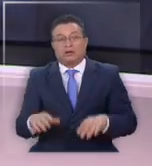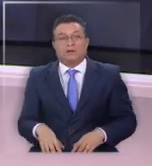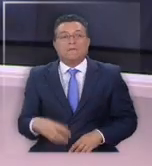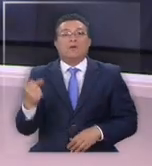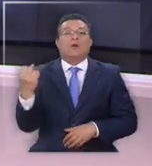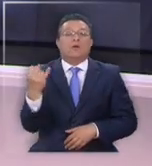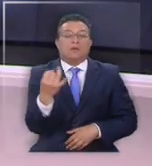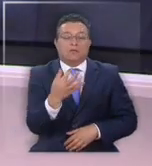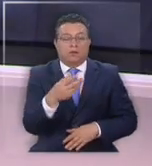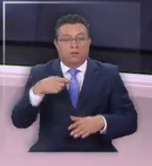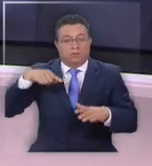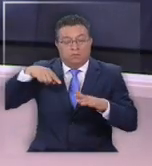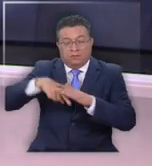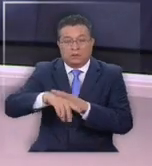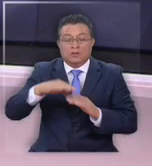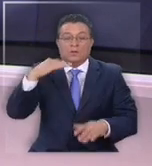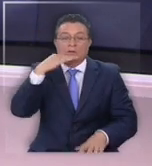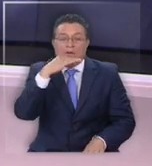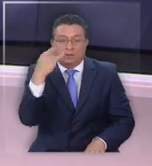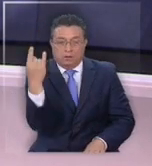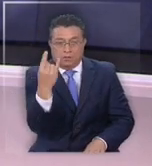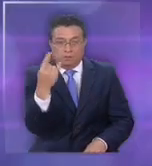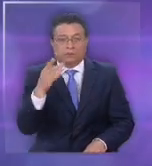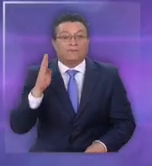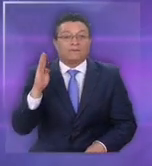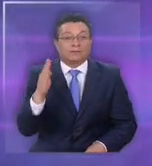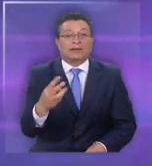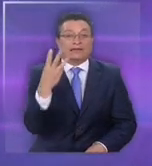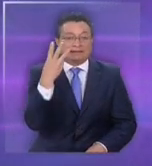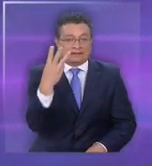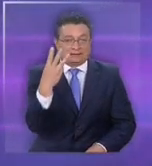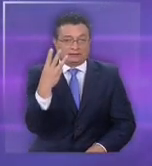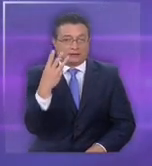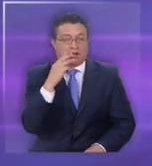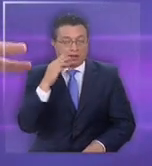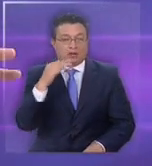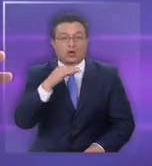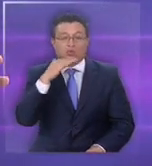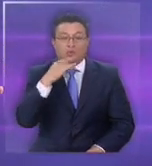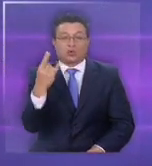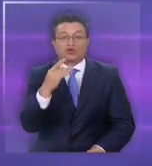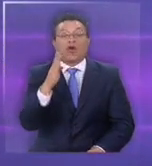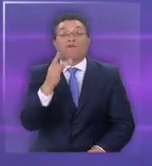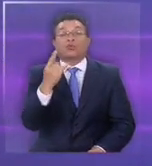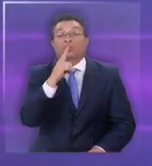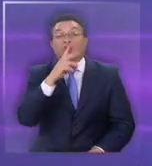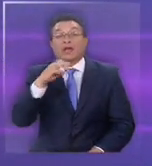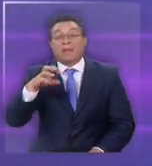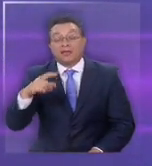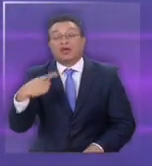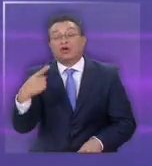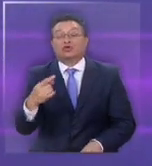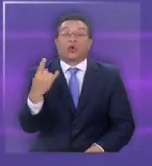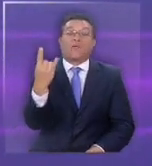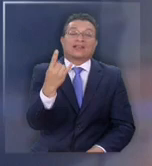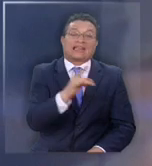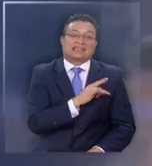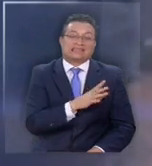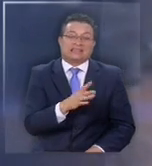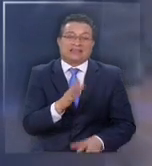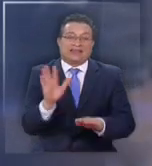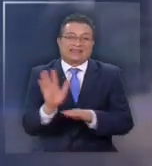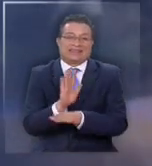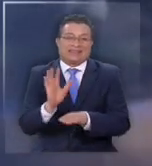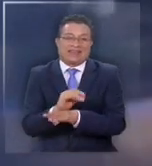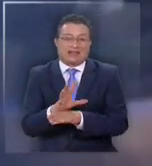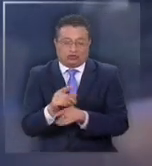accesos de emergencia que da a la estación 3 el acceso ante los dos por el teatro de la universidad de chico perfecto y para